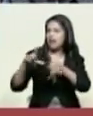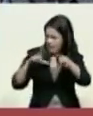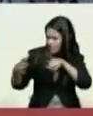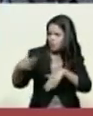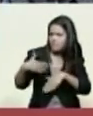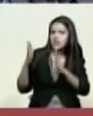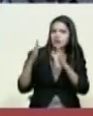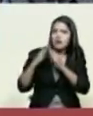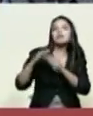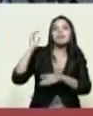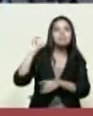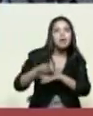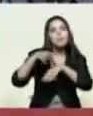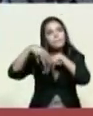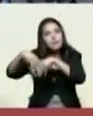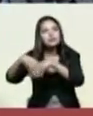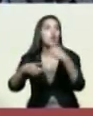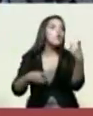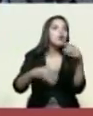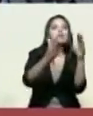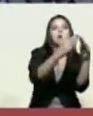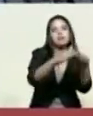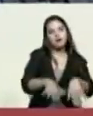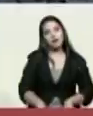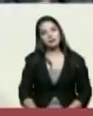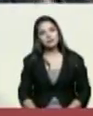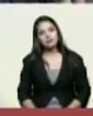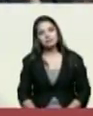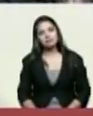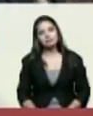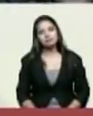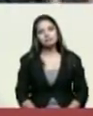pero yo debo salir a marchar por los que no tienen casa.